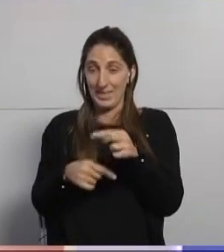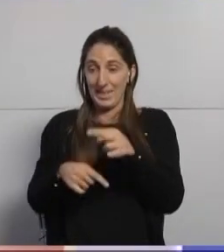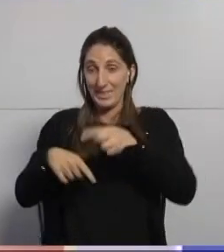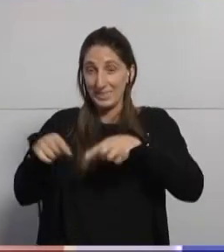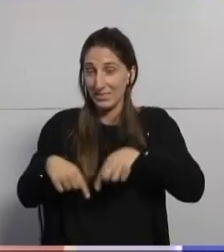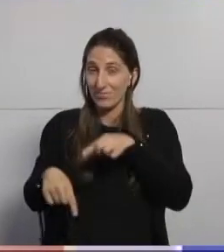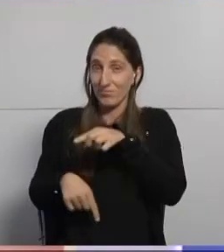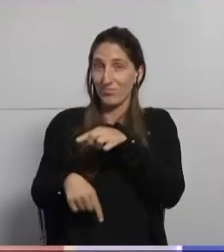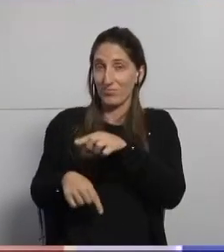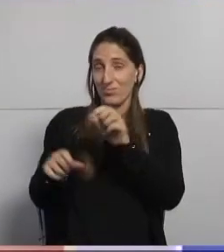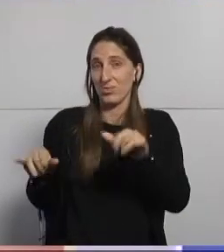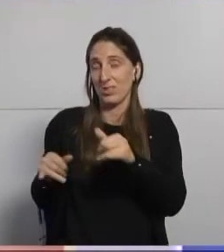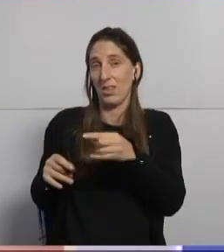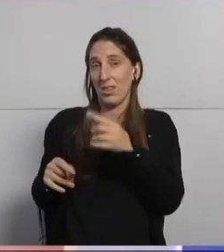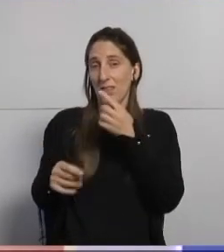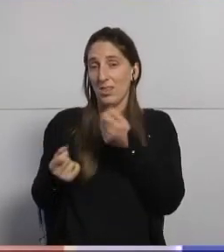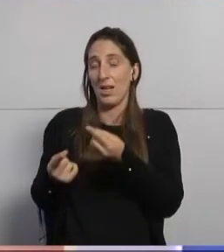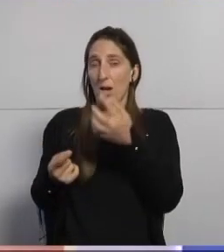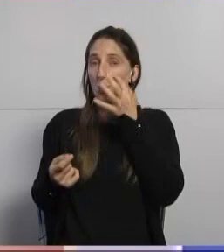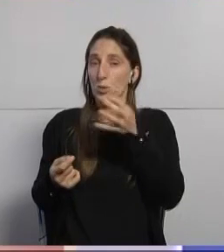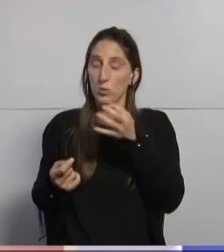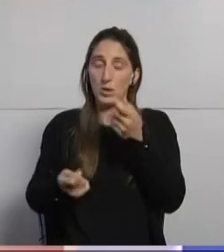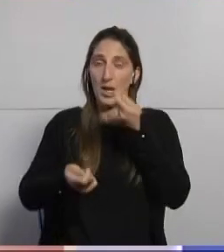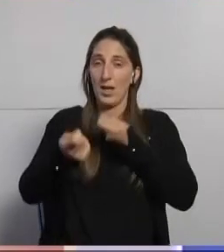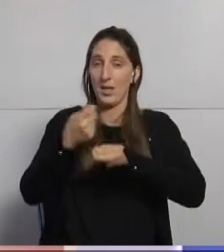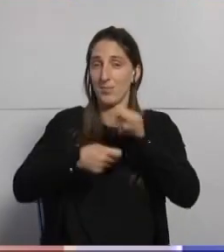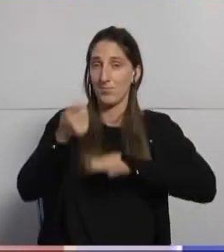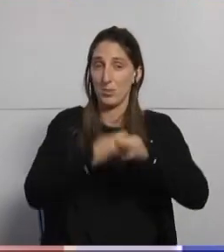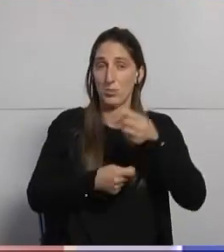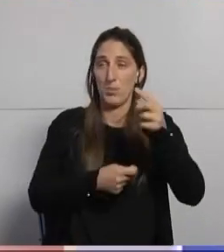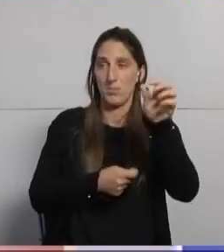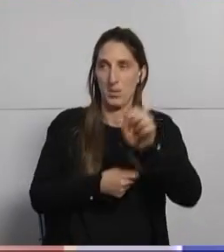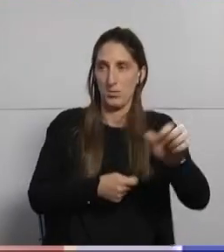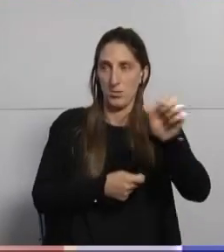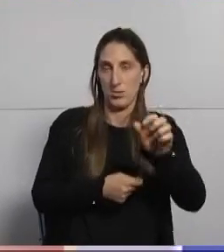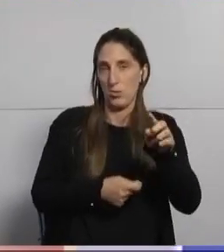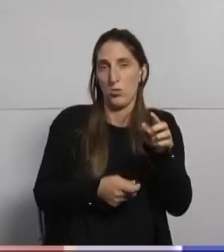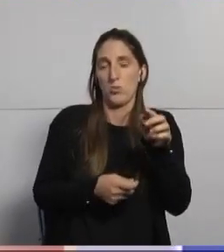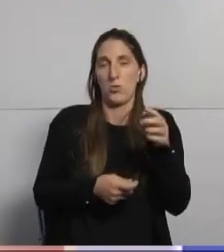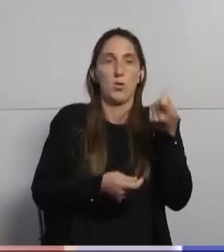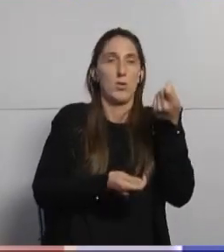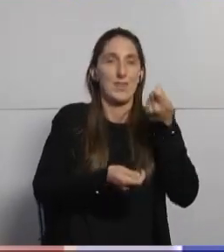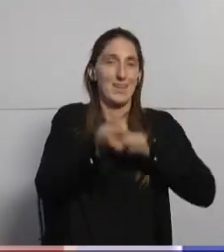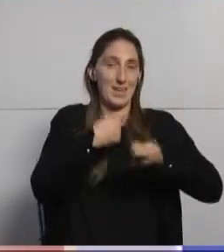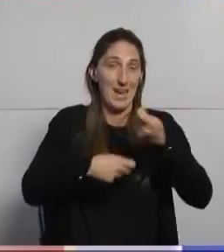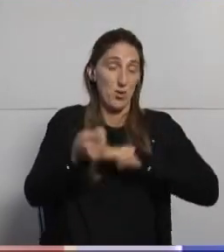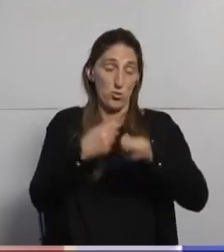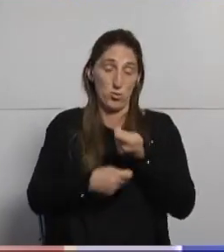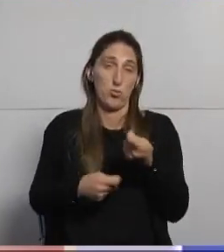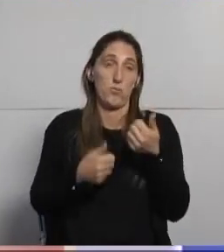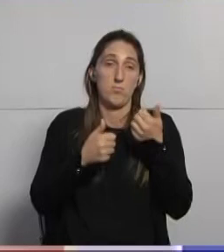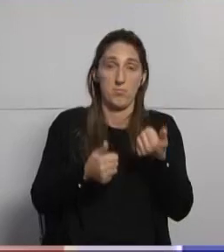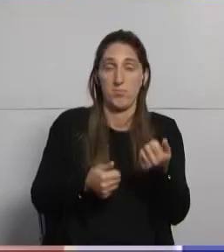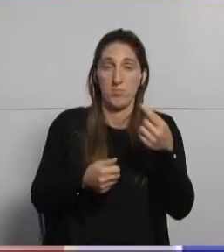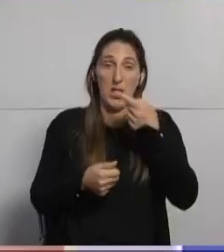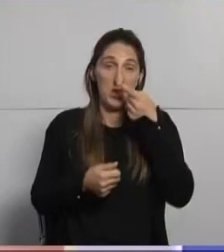esos recursos implica una oportunidad de negocio para las empresas. Y quiero esto decirlo con claridad, que es un negocio legítimo y válido y de interés.